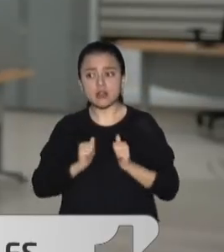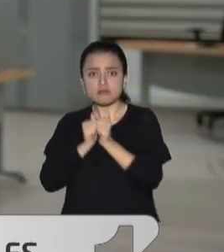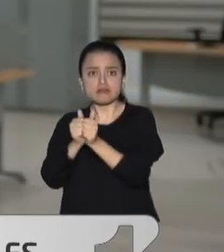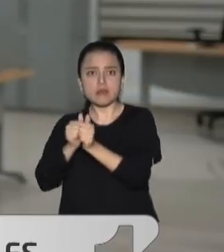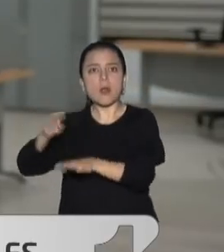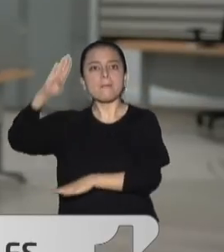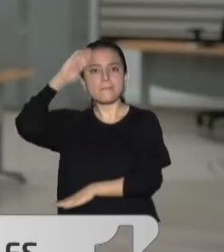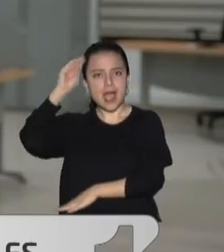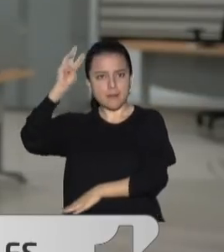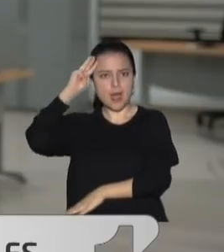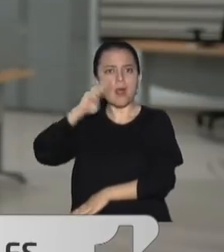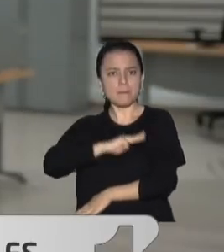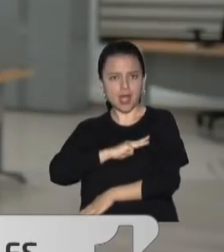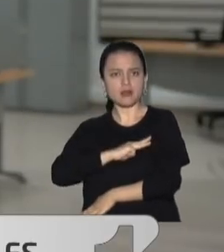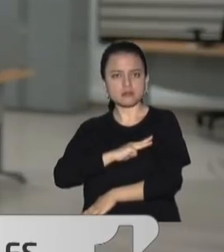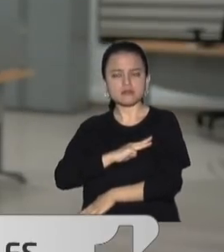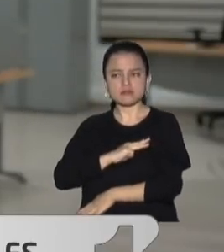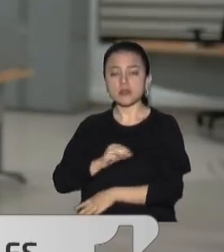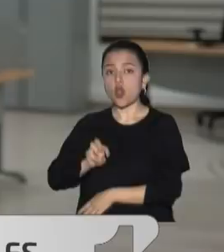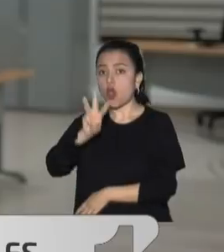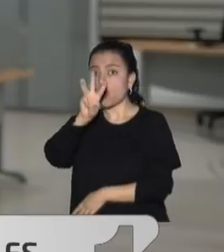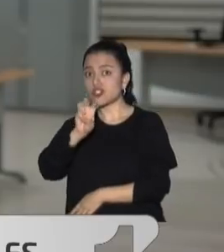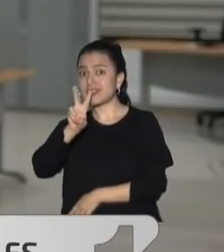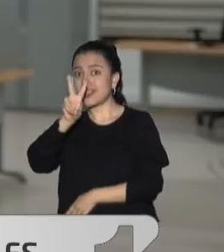las fuerzas militares han transportado